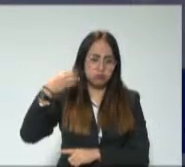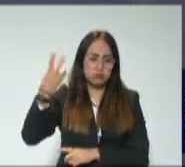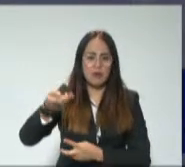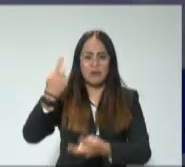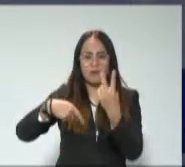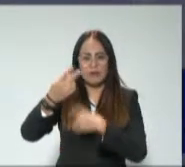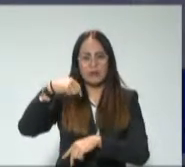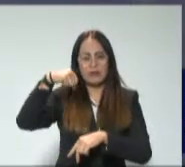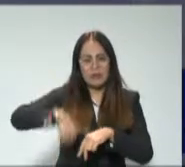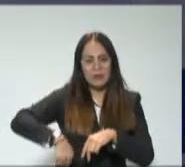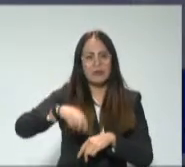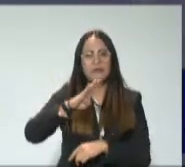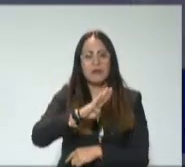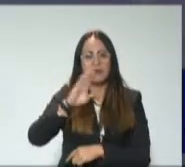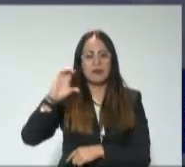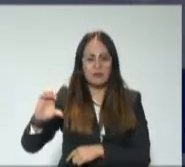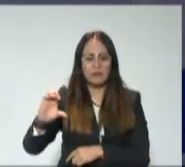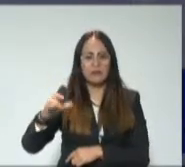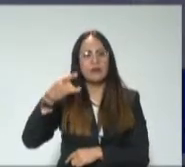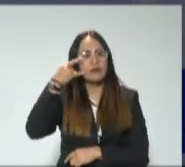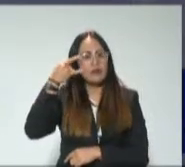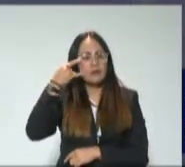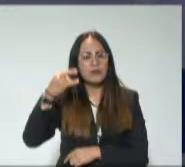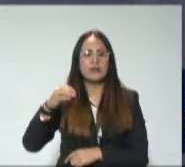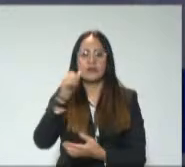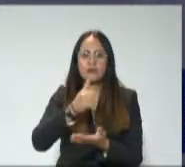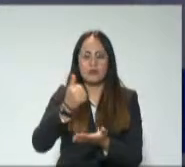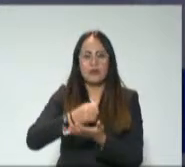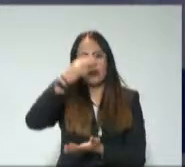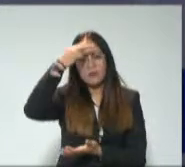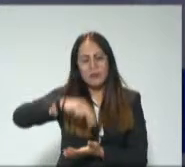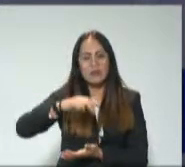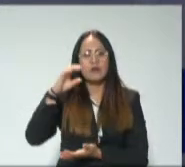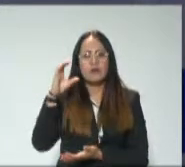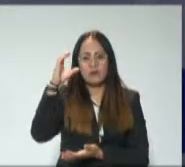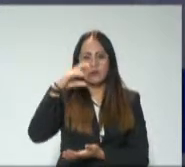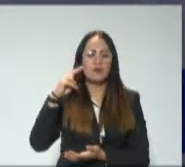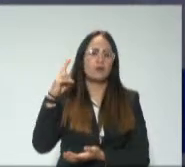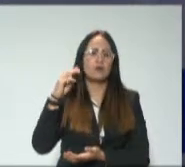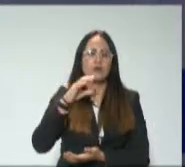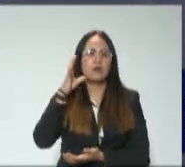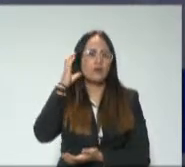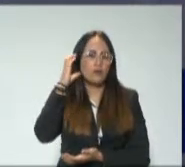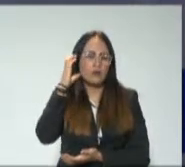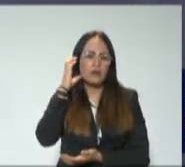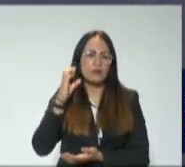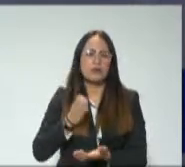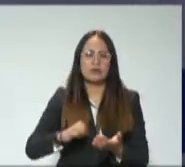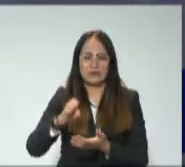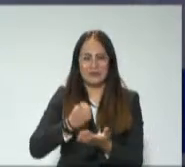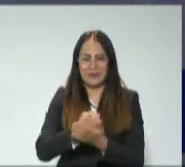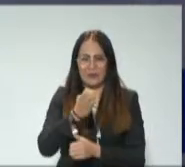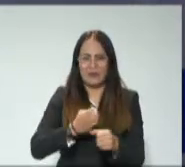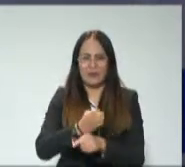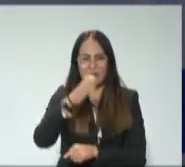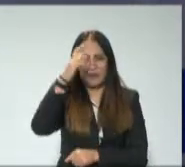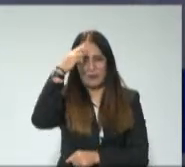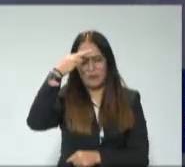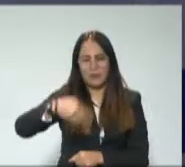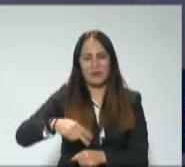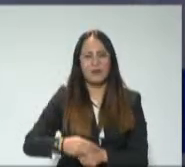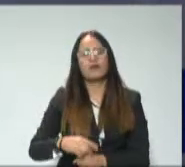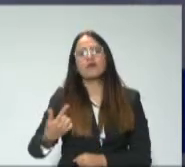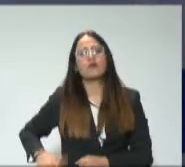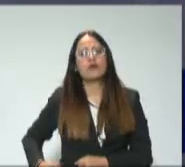Baja California Campeche Ciudad de México Colima Estado de México Guanajuato Guerrero